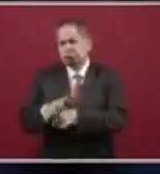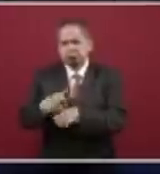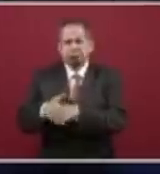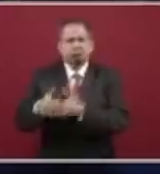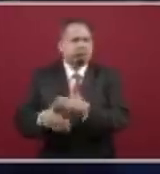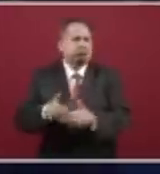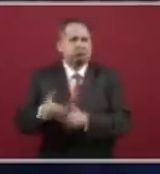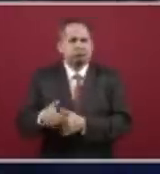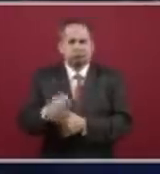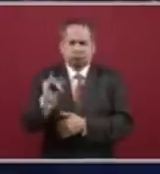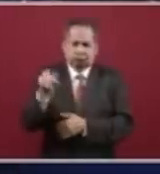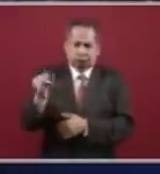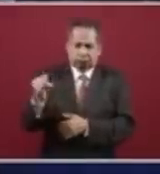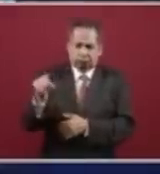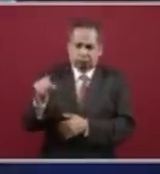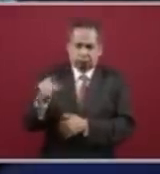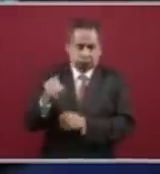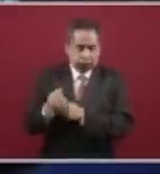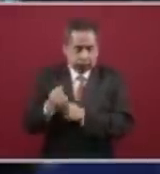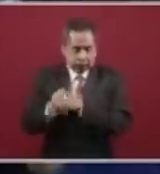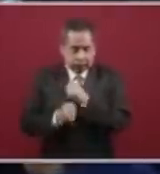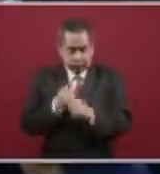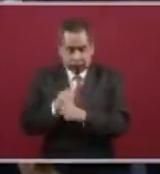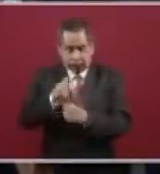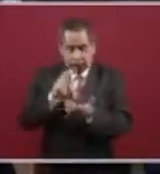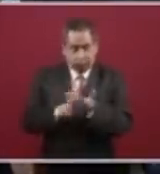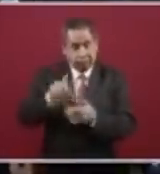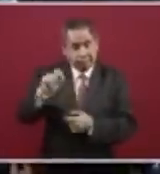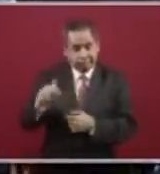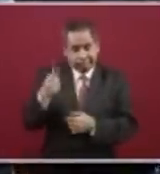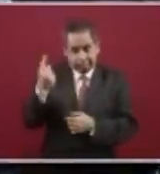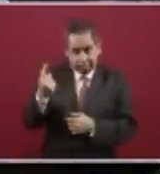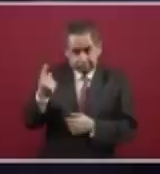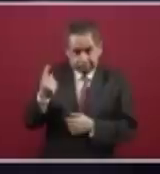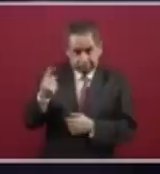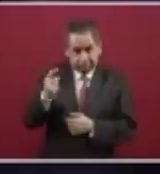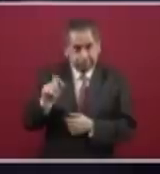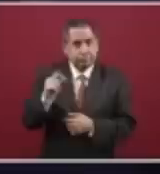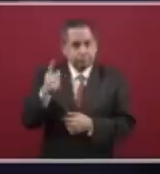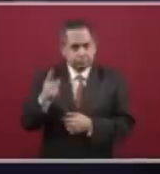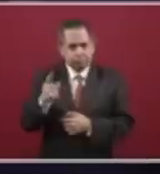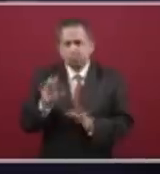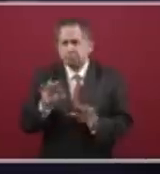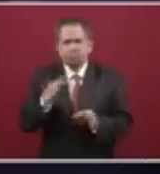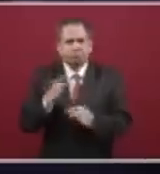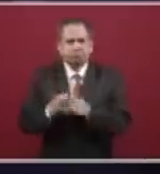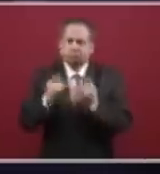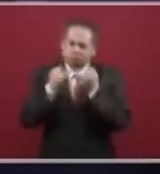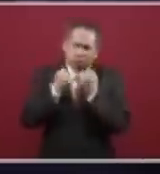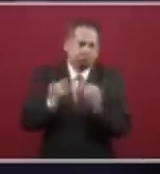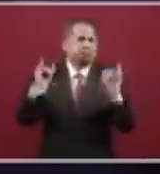en junio del 21 estamos inaugurando